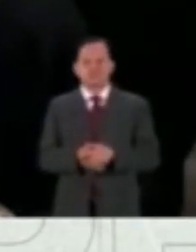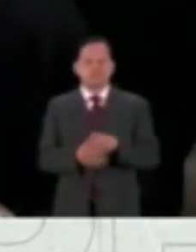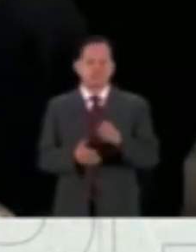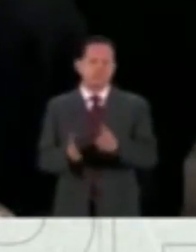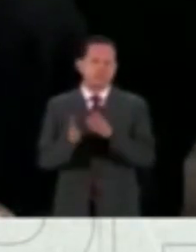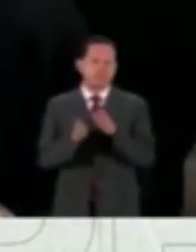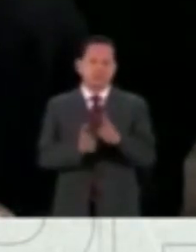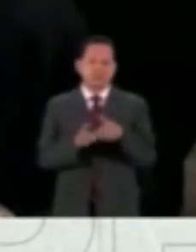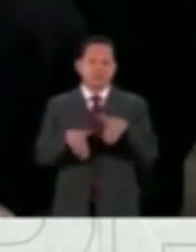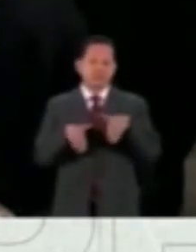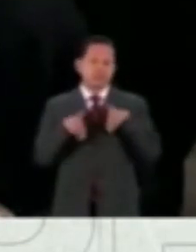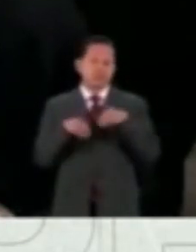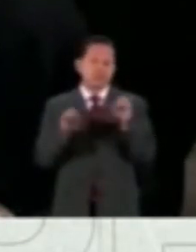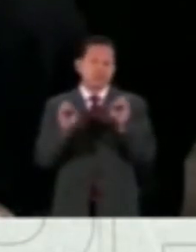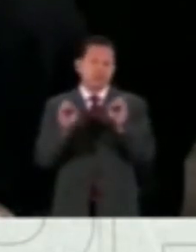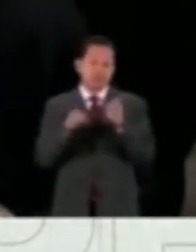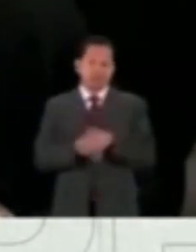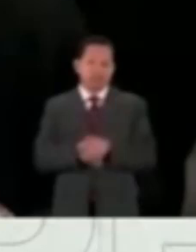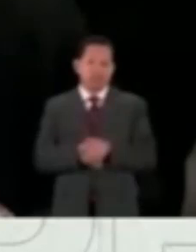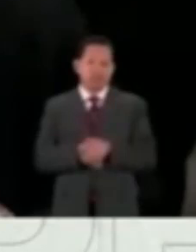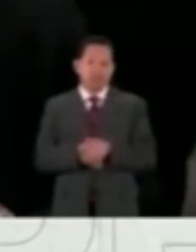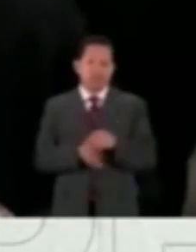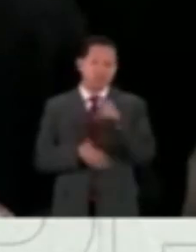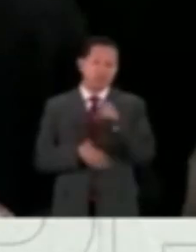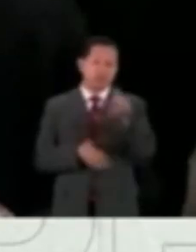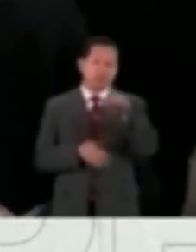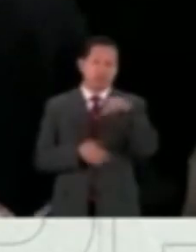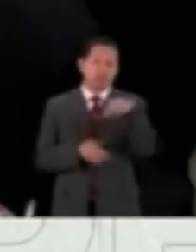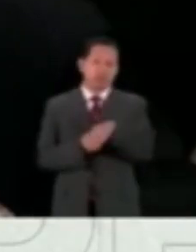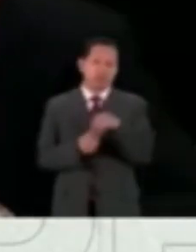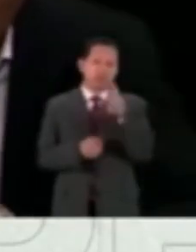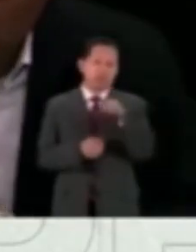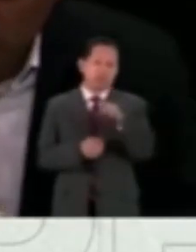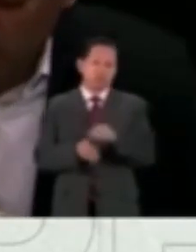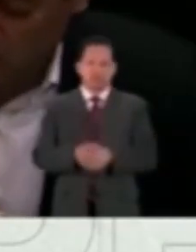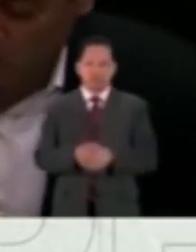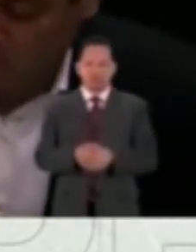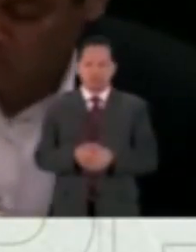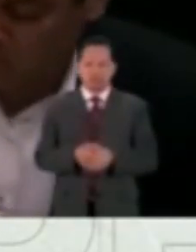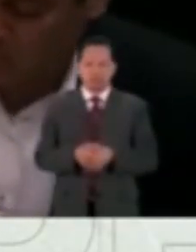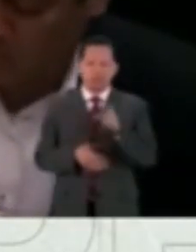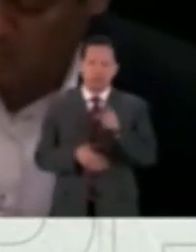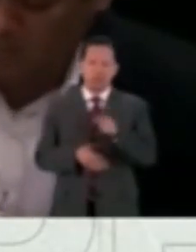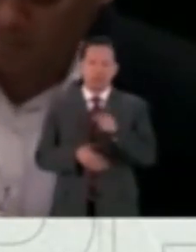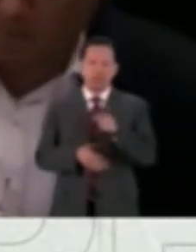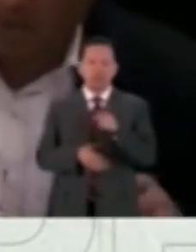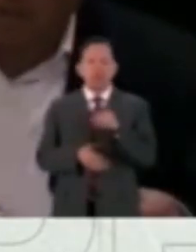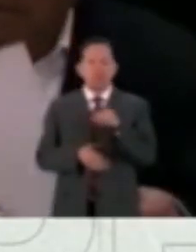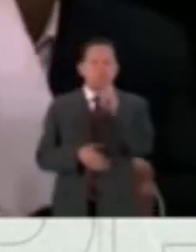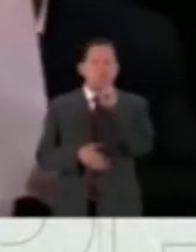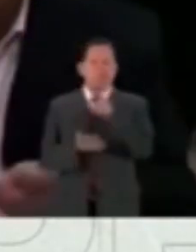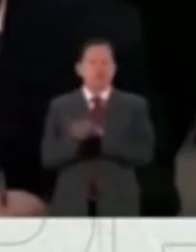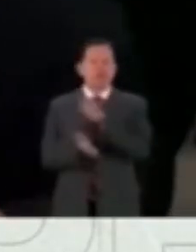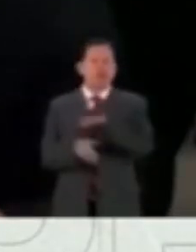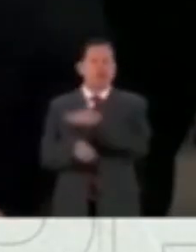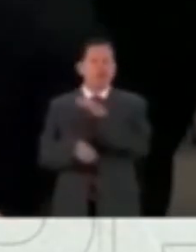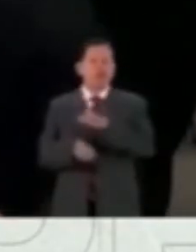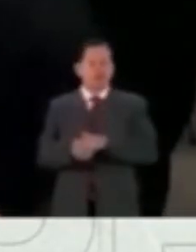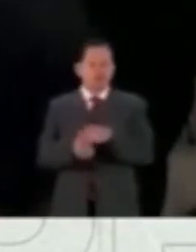cero abstenciones y 130 votos en contra. Es mayoría calificada, señor